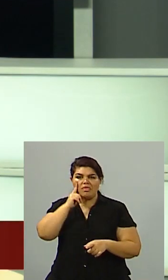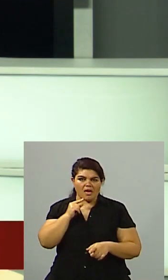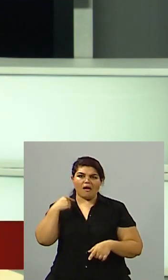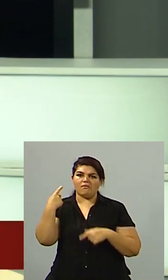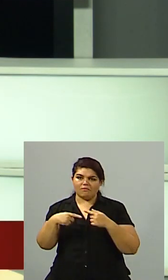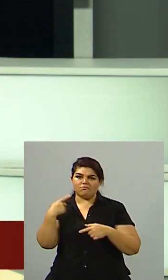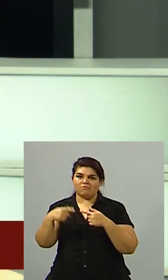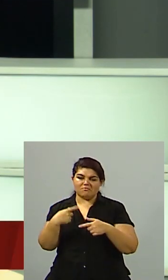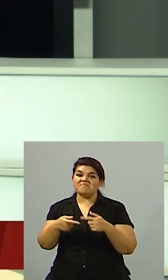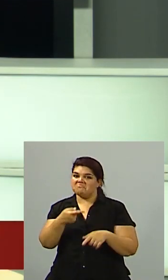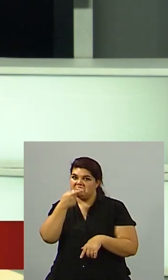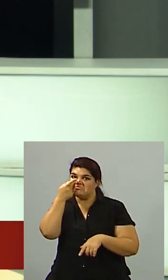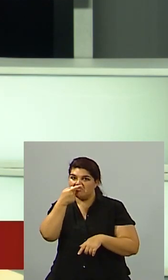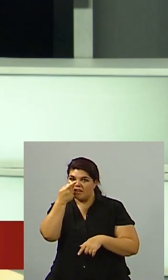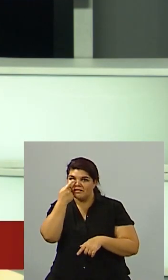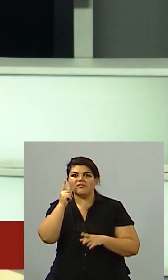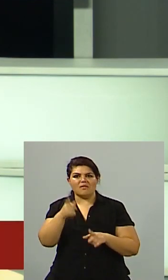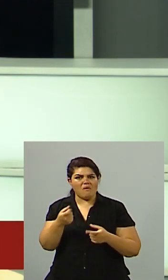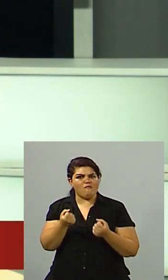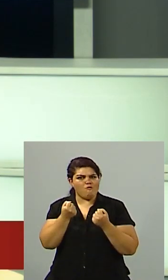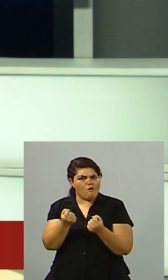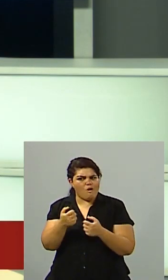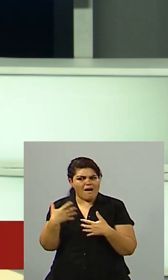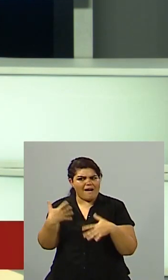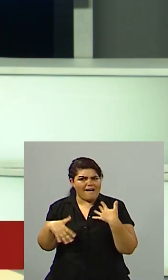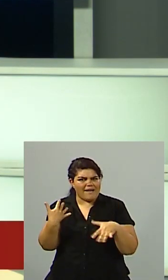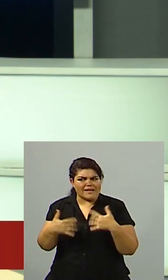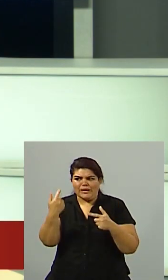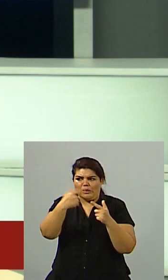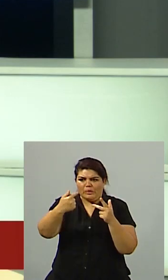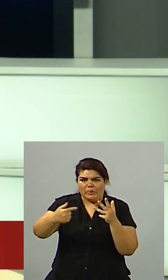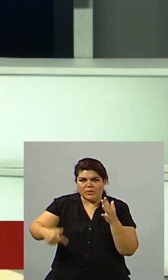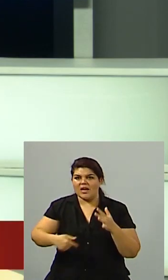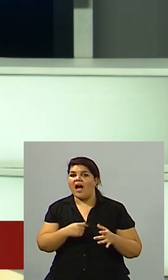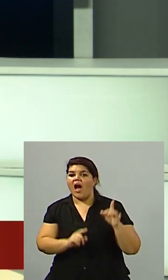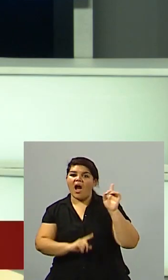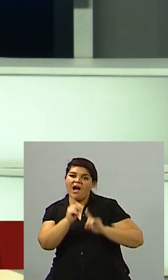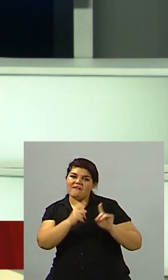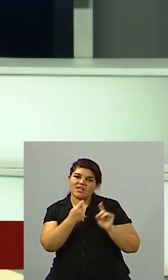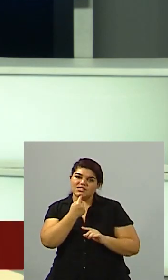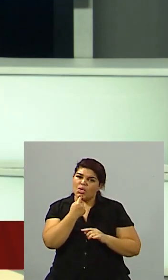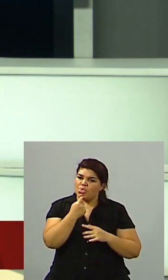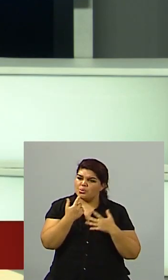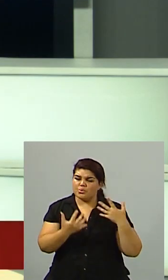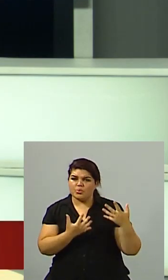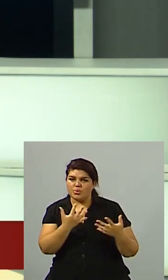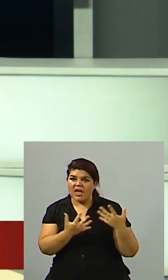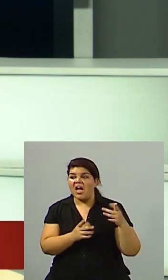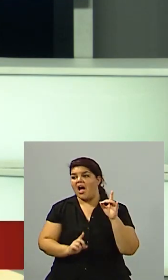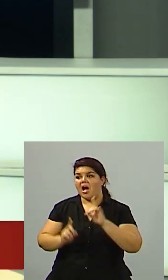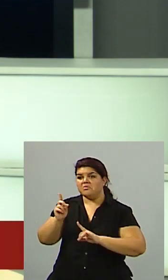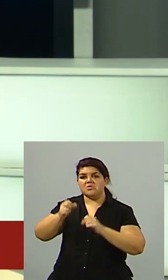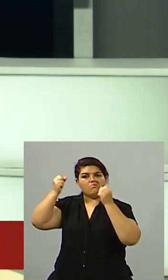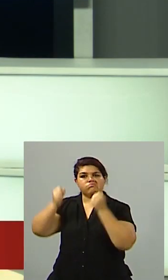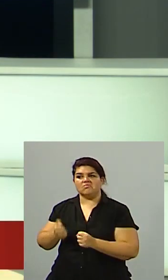muy interesantes y también intensas, donde por ahí hay incertidumbre por parte de algunas personas y algunos ya tienen el